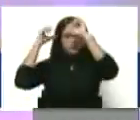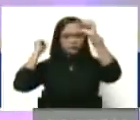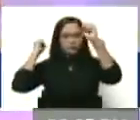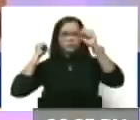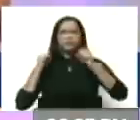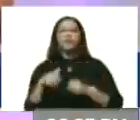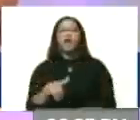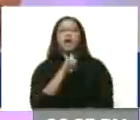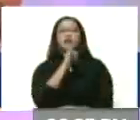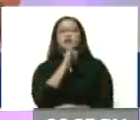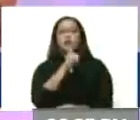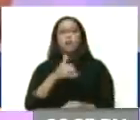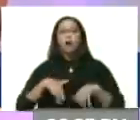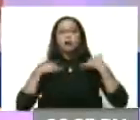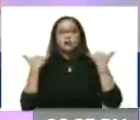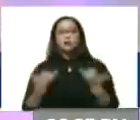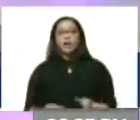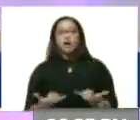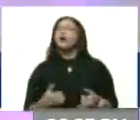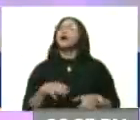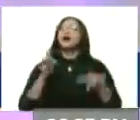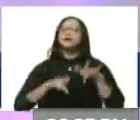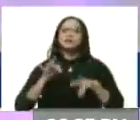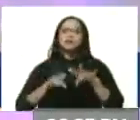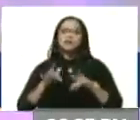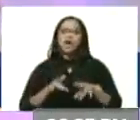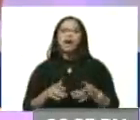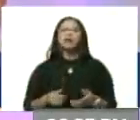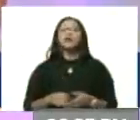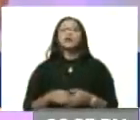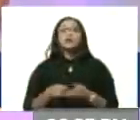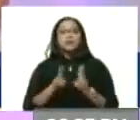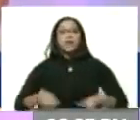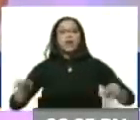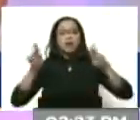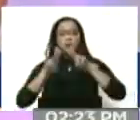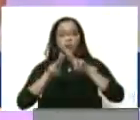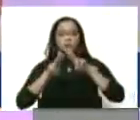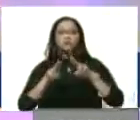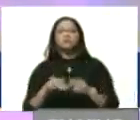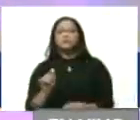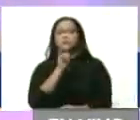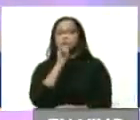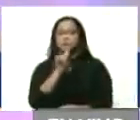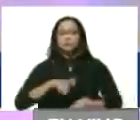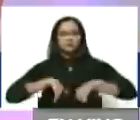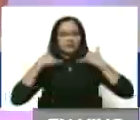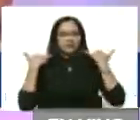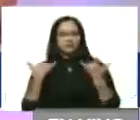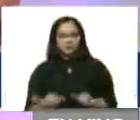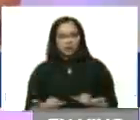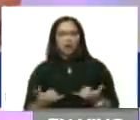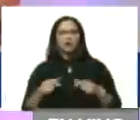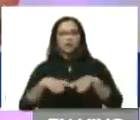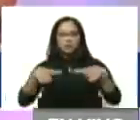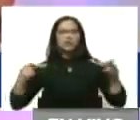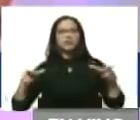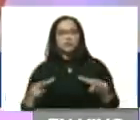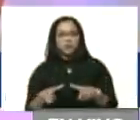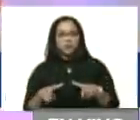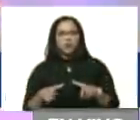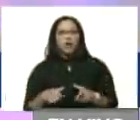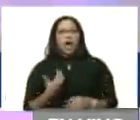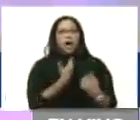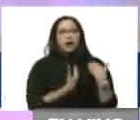a informar de inmediato al secretario general de las Naciones Unidas, a informar de inmediato de esta situación a